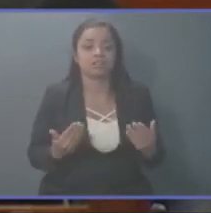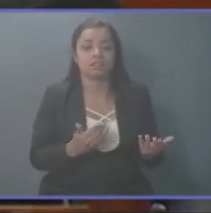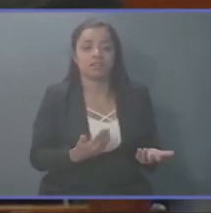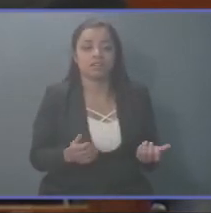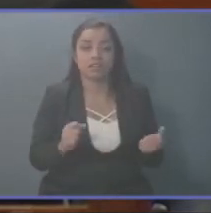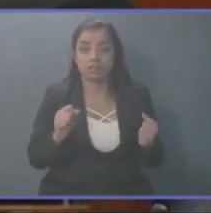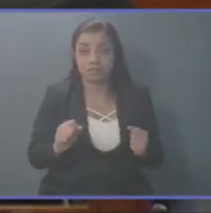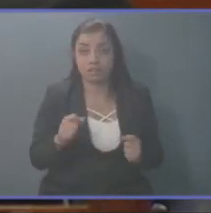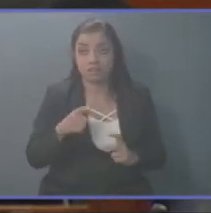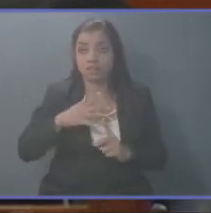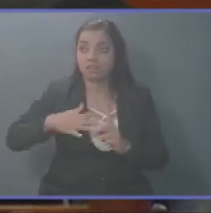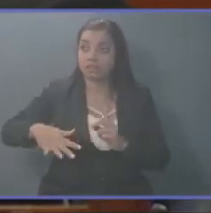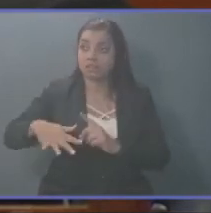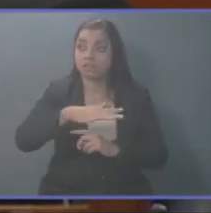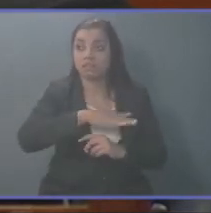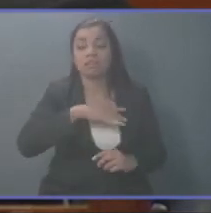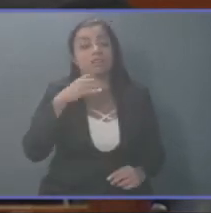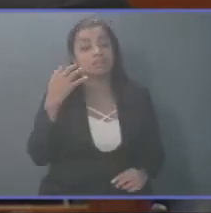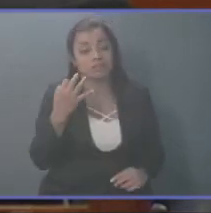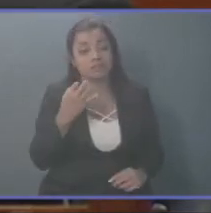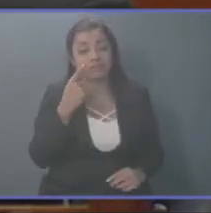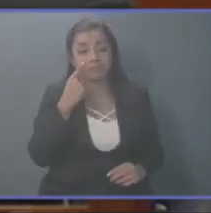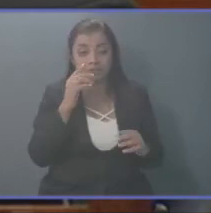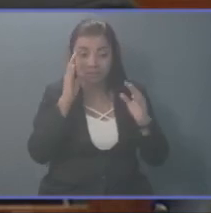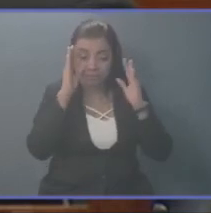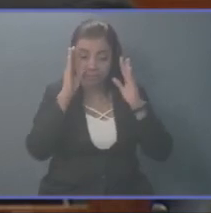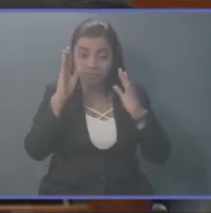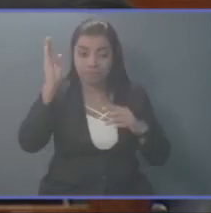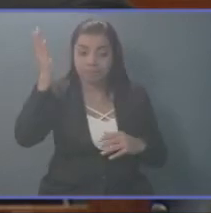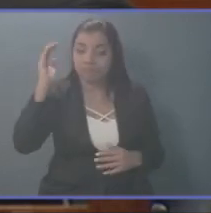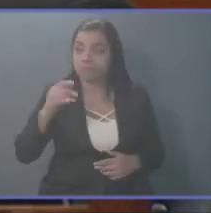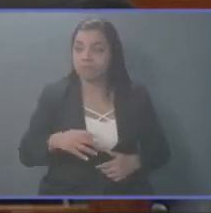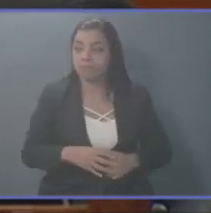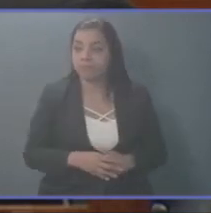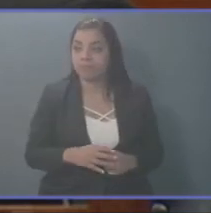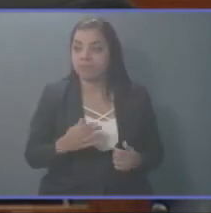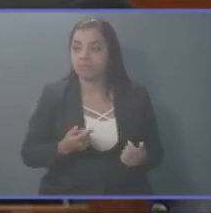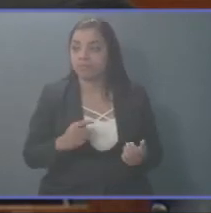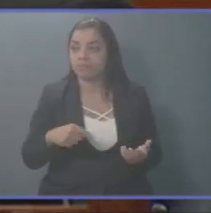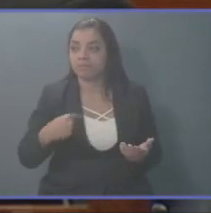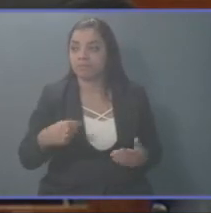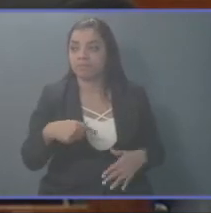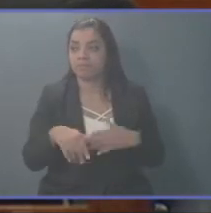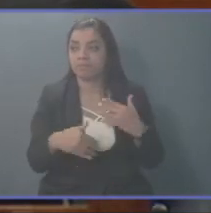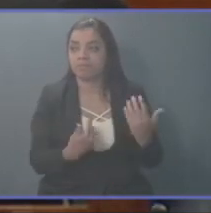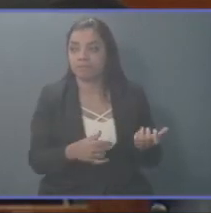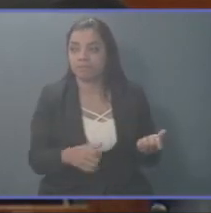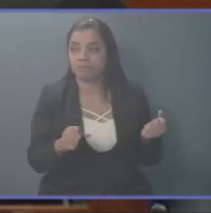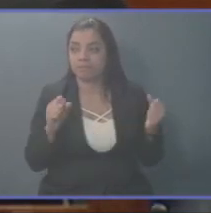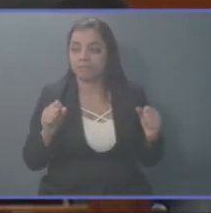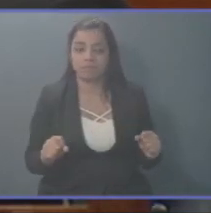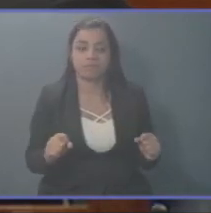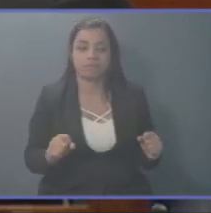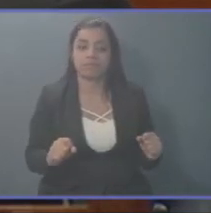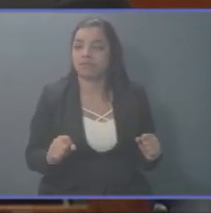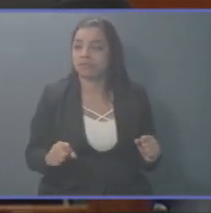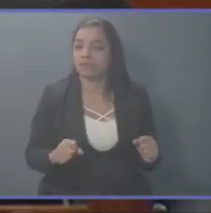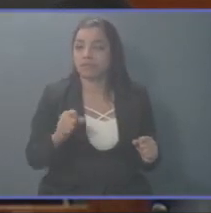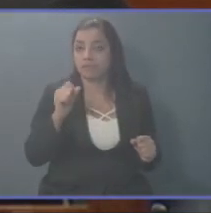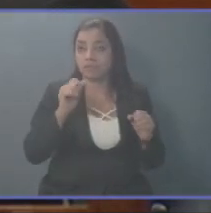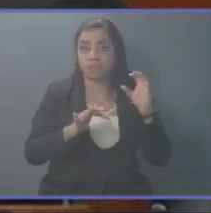definitivamente esta situación teníamos que haberla escuchado. Por cierto, de 11 directivos solo veo a